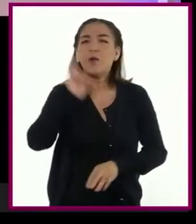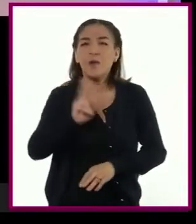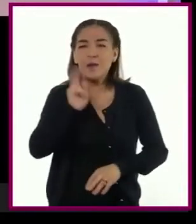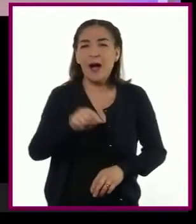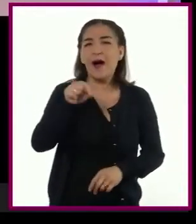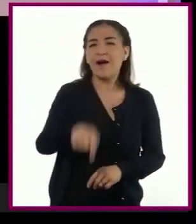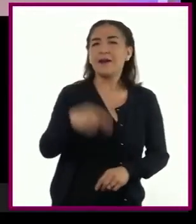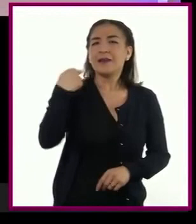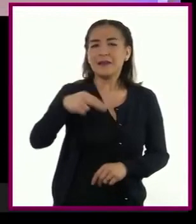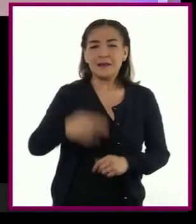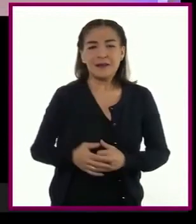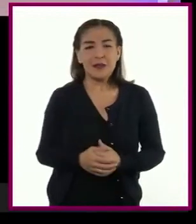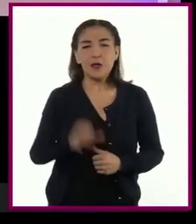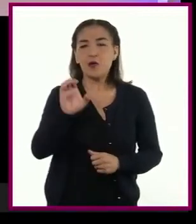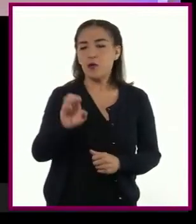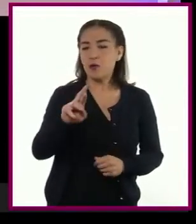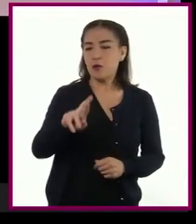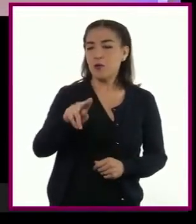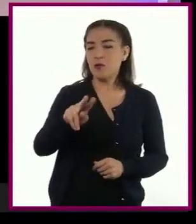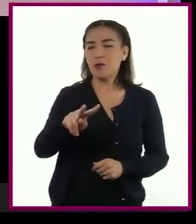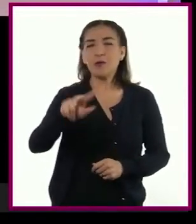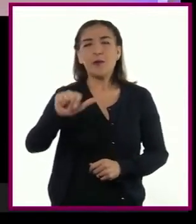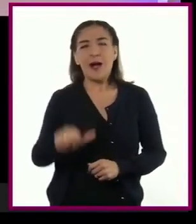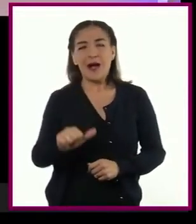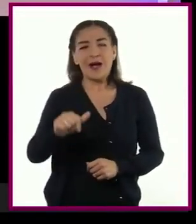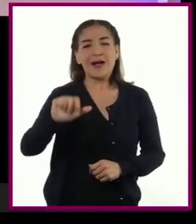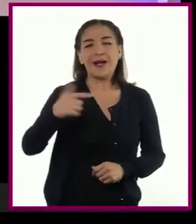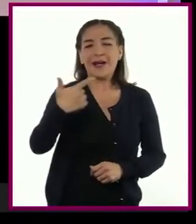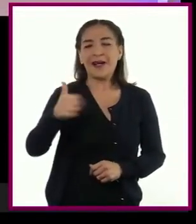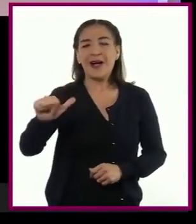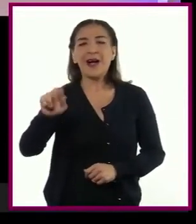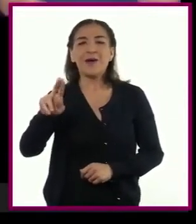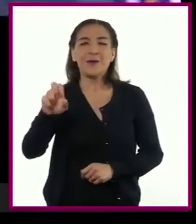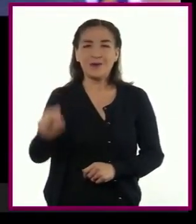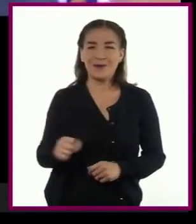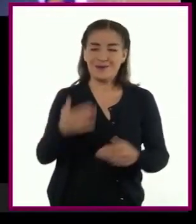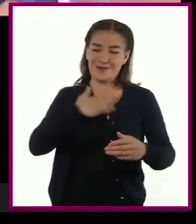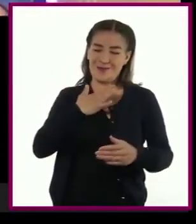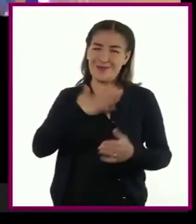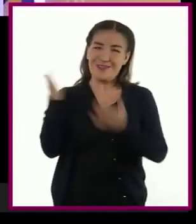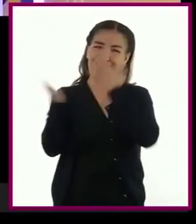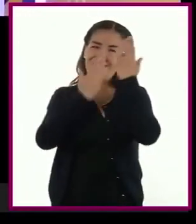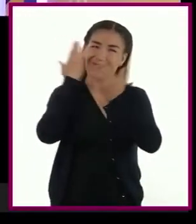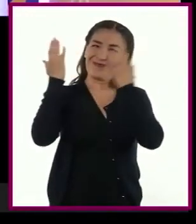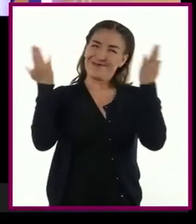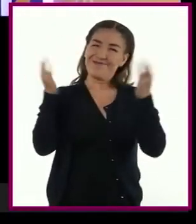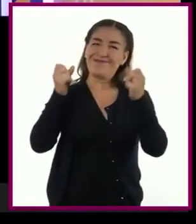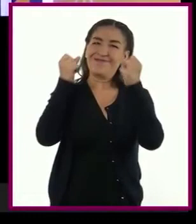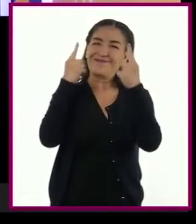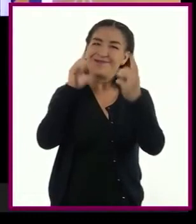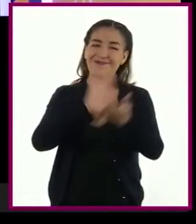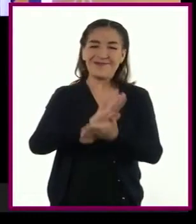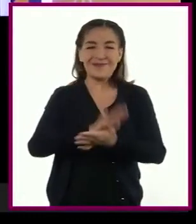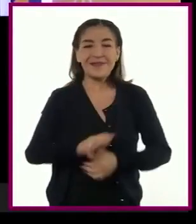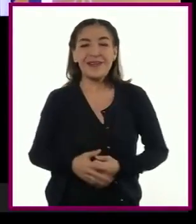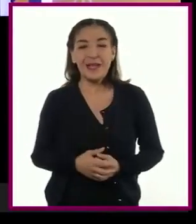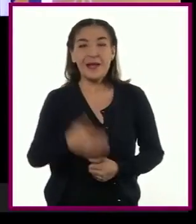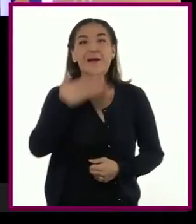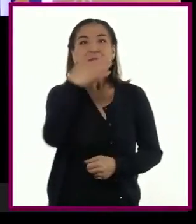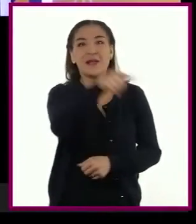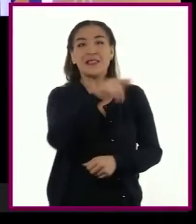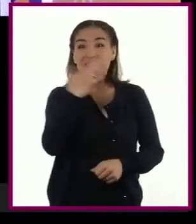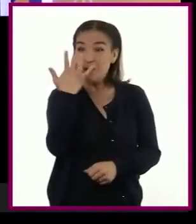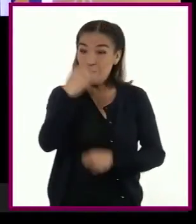conocida como la curva de Gauss. ¡Ese soy yo! Vaya, 50 años después de su tesis